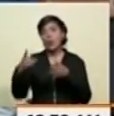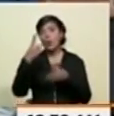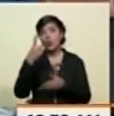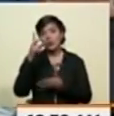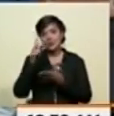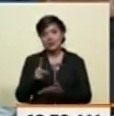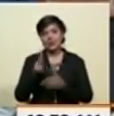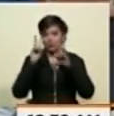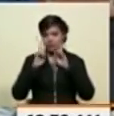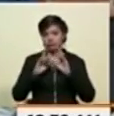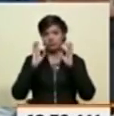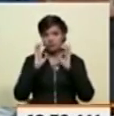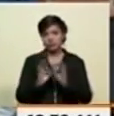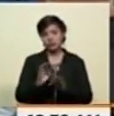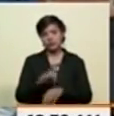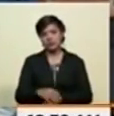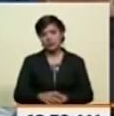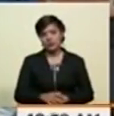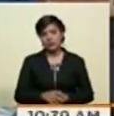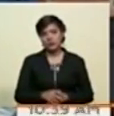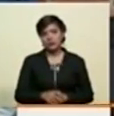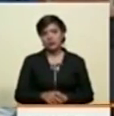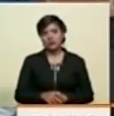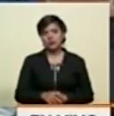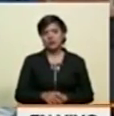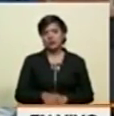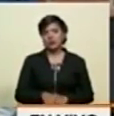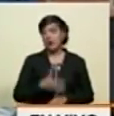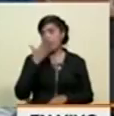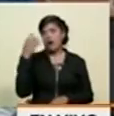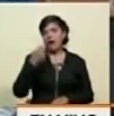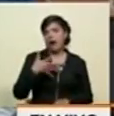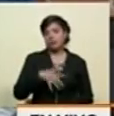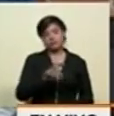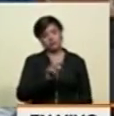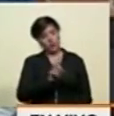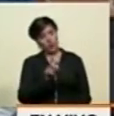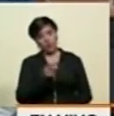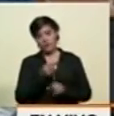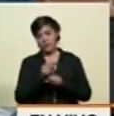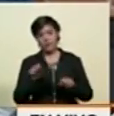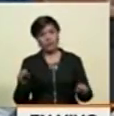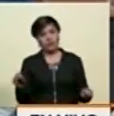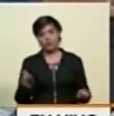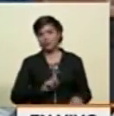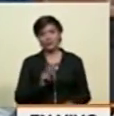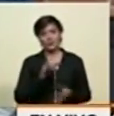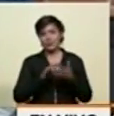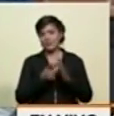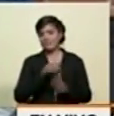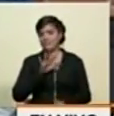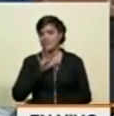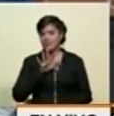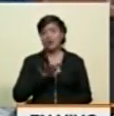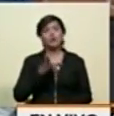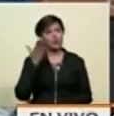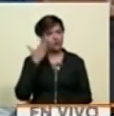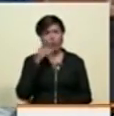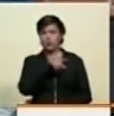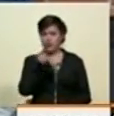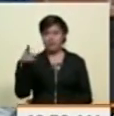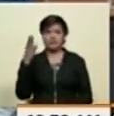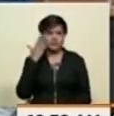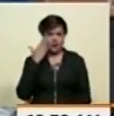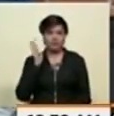pulido, cónchale, como si me costara la cuestión allí. No es correcto, no es lineal. Y eso lo saben ustedes muy